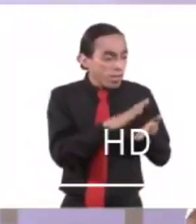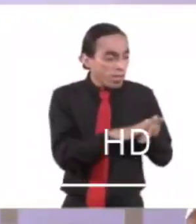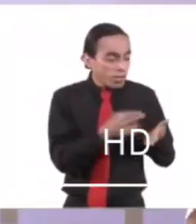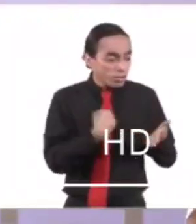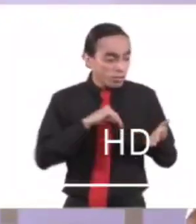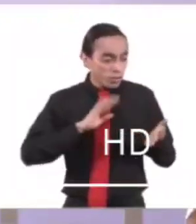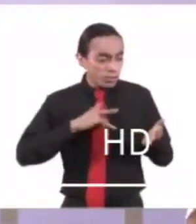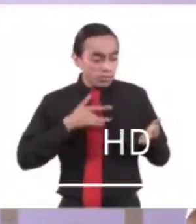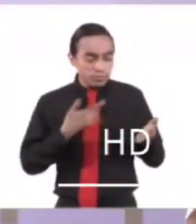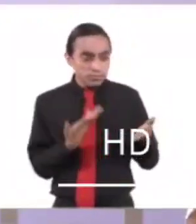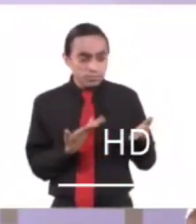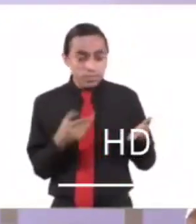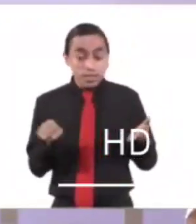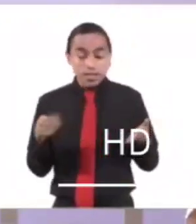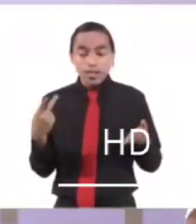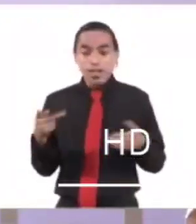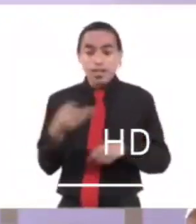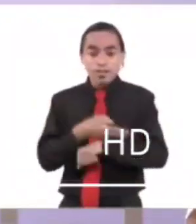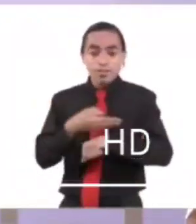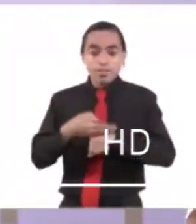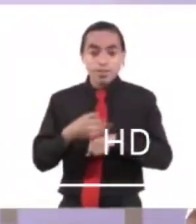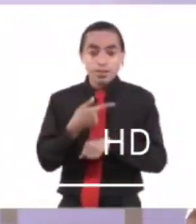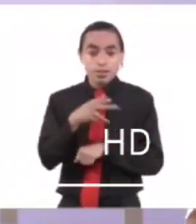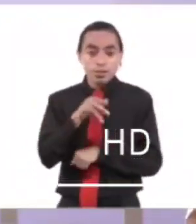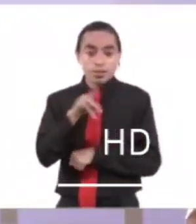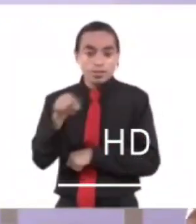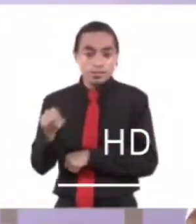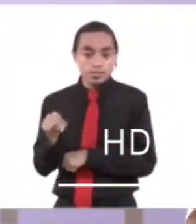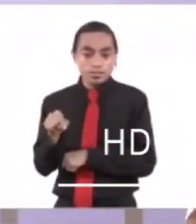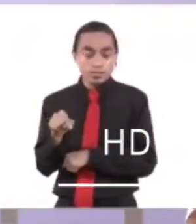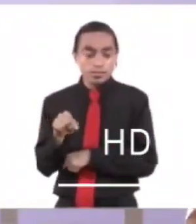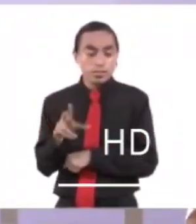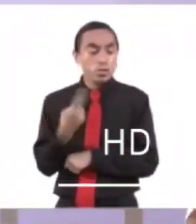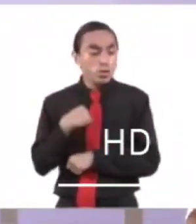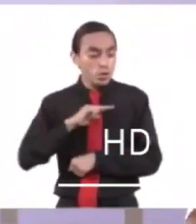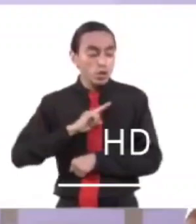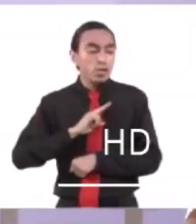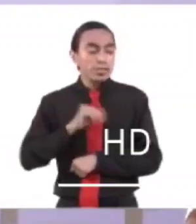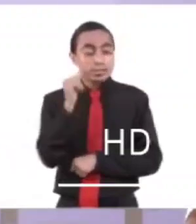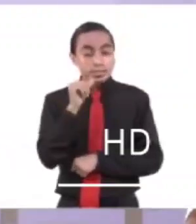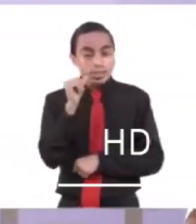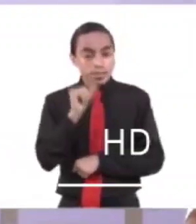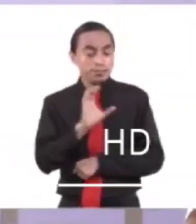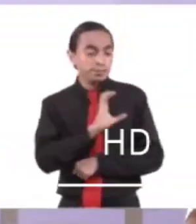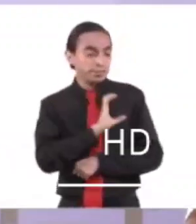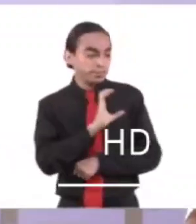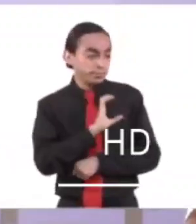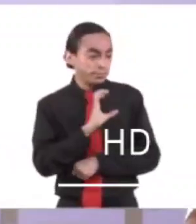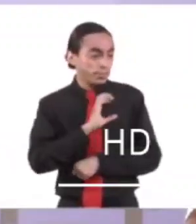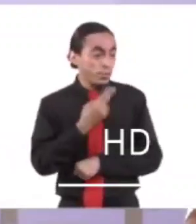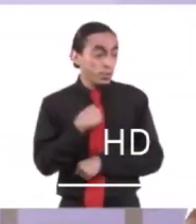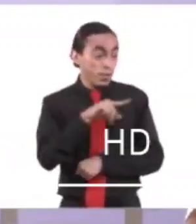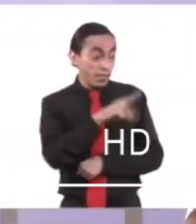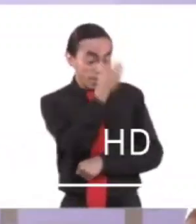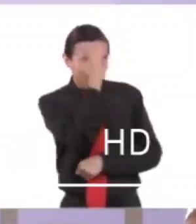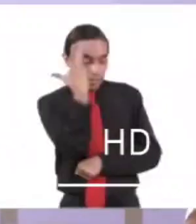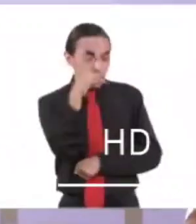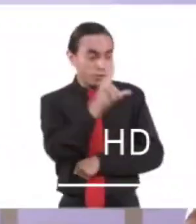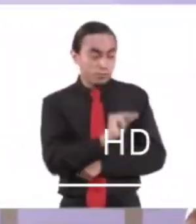familia Gutiérrez. Siempre te hemos querido, nunca te olvidaremos por ser un ejemplo a nuestro barrio.